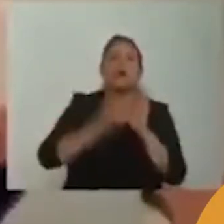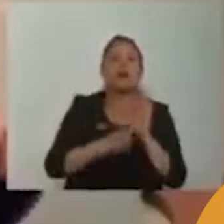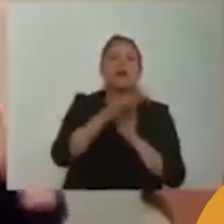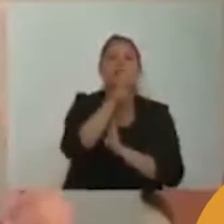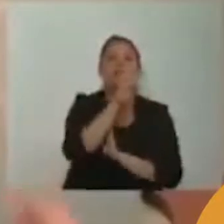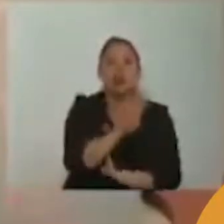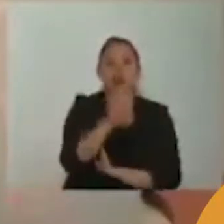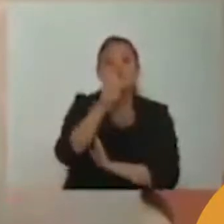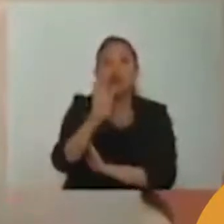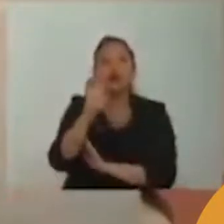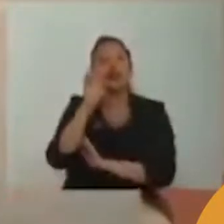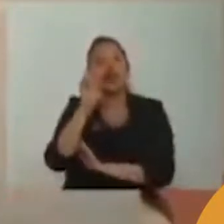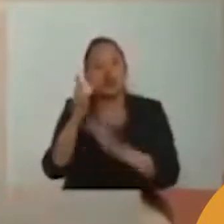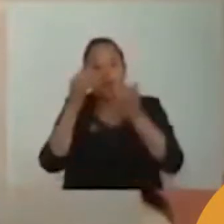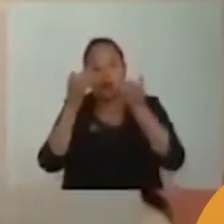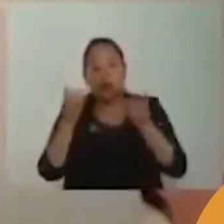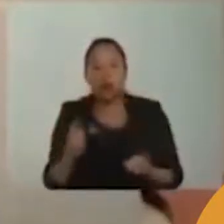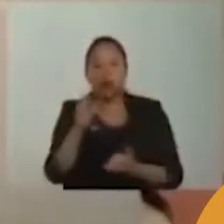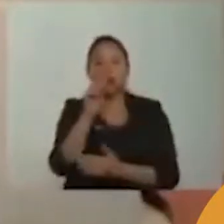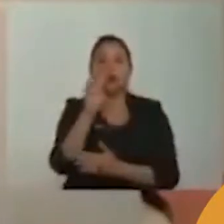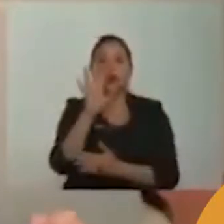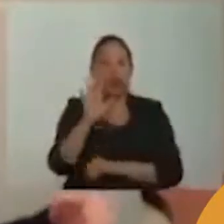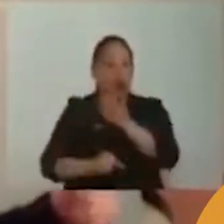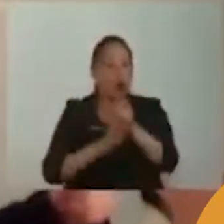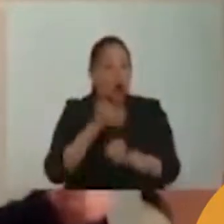llevamos 25 años...